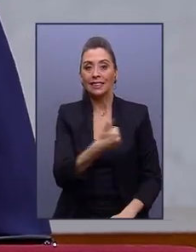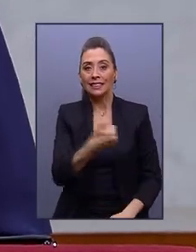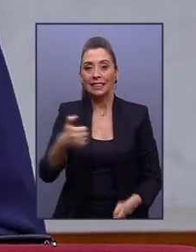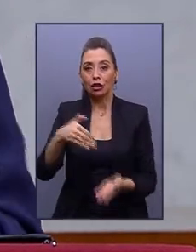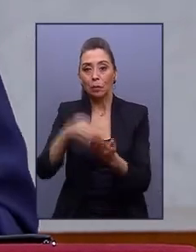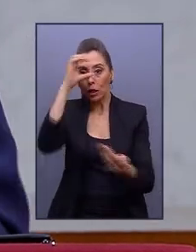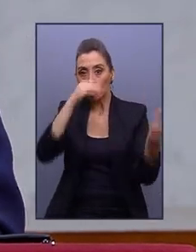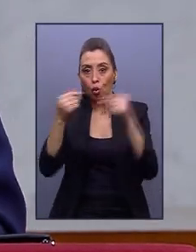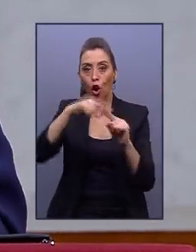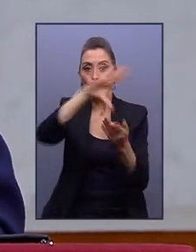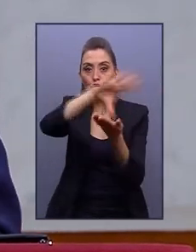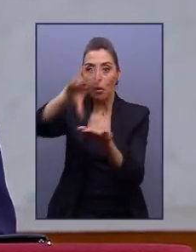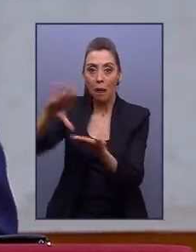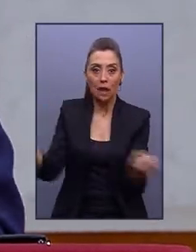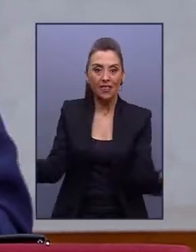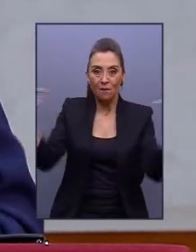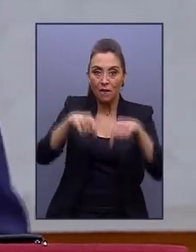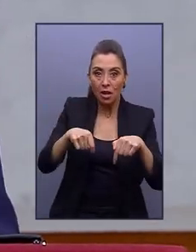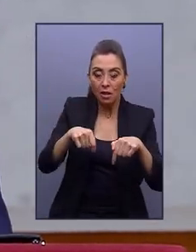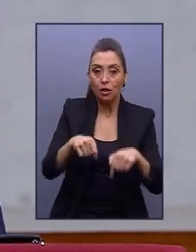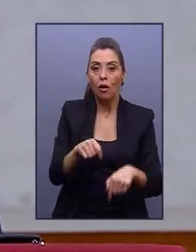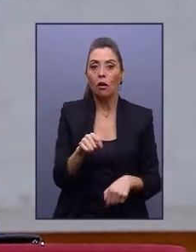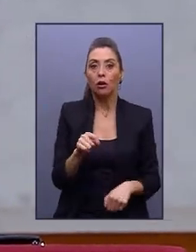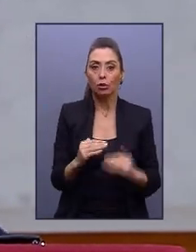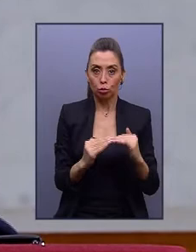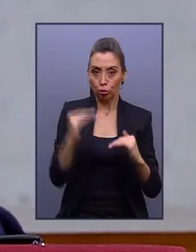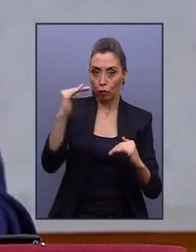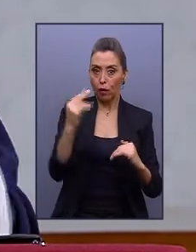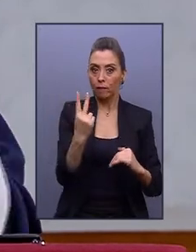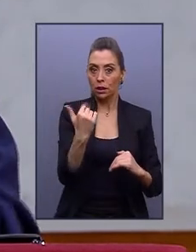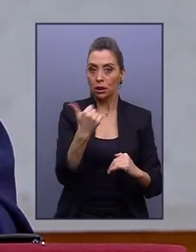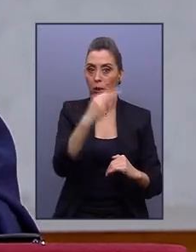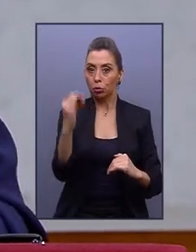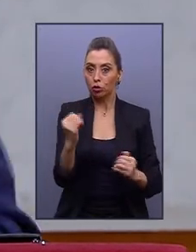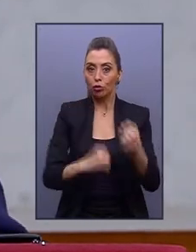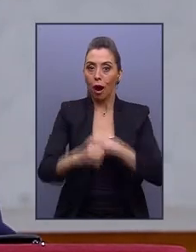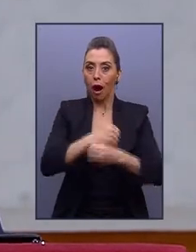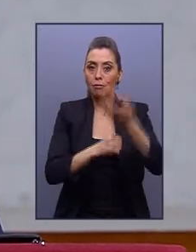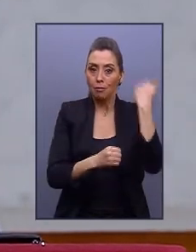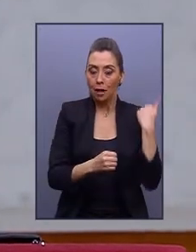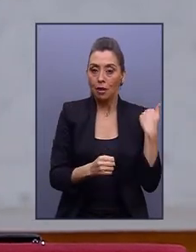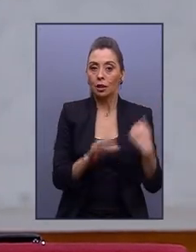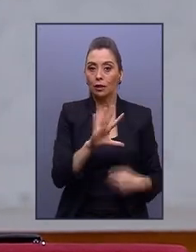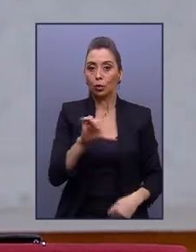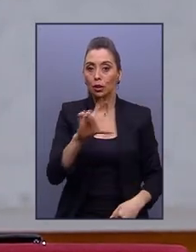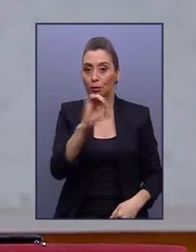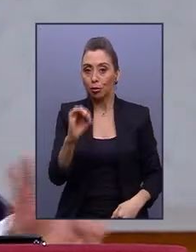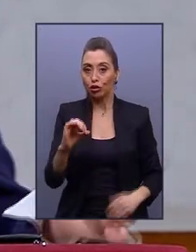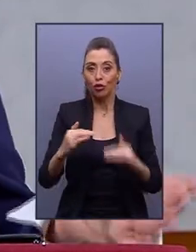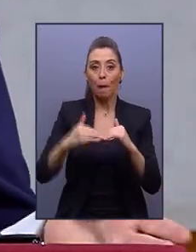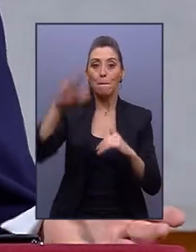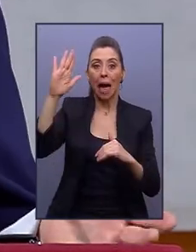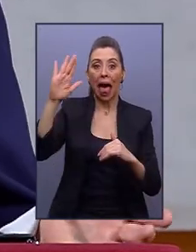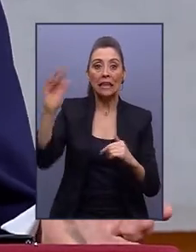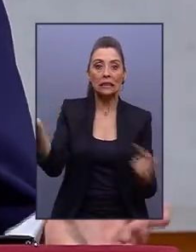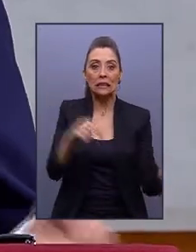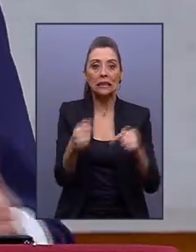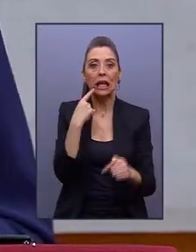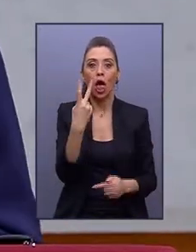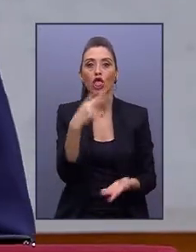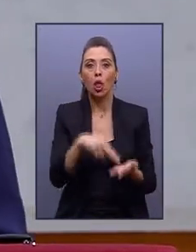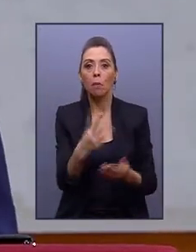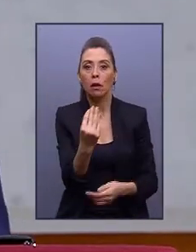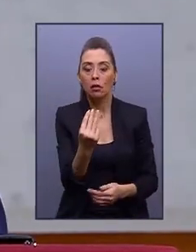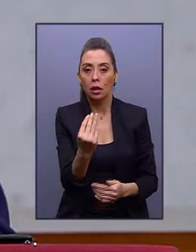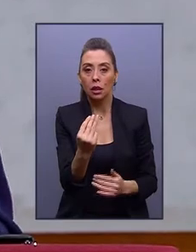extranjeros, 26% más que el año anterior y 57% más que el año 2013. El resultado,